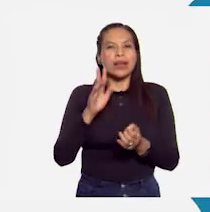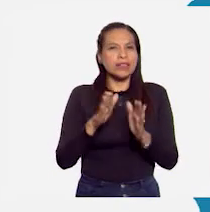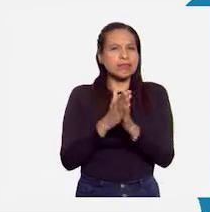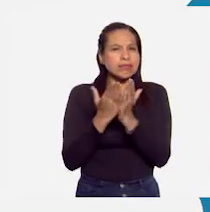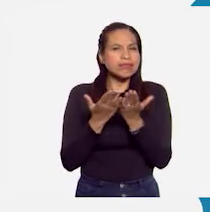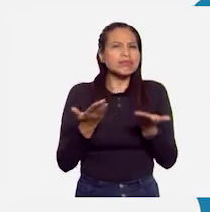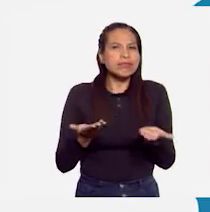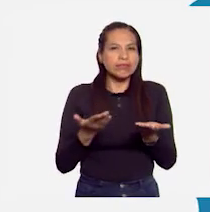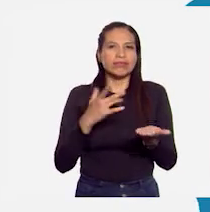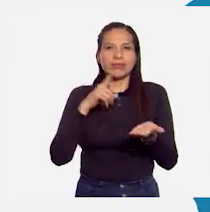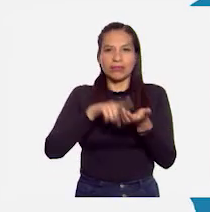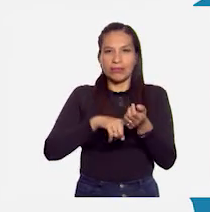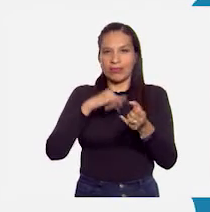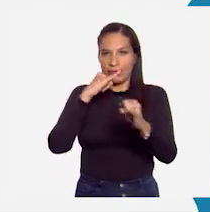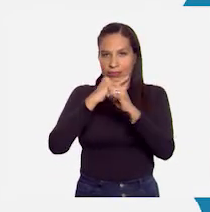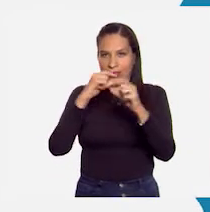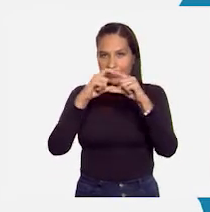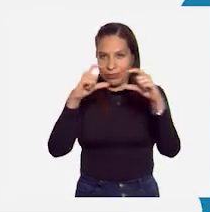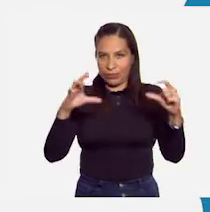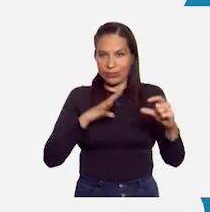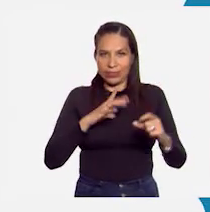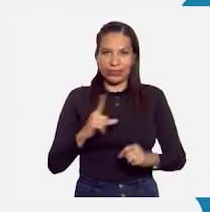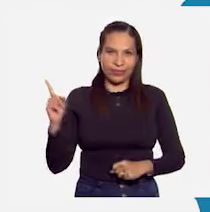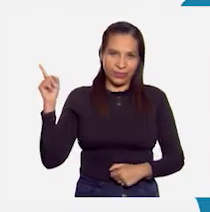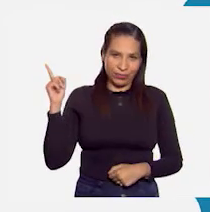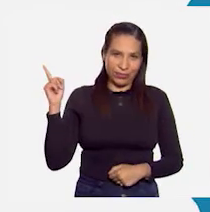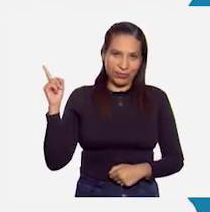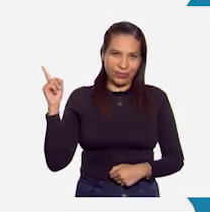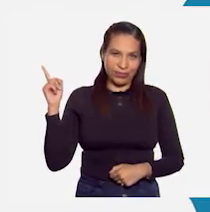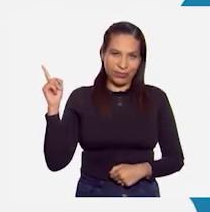los libros de texto en la página